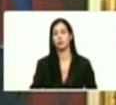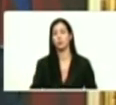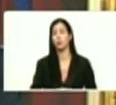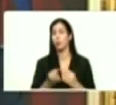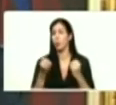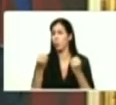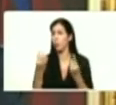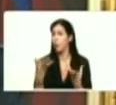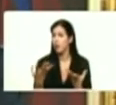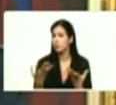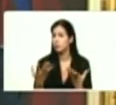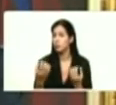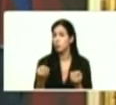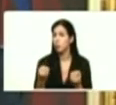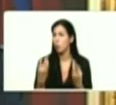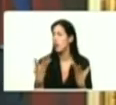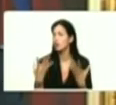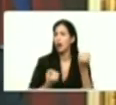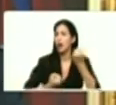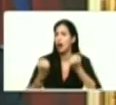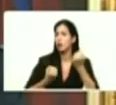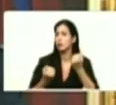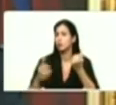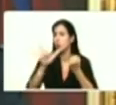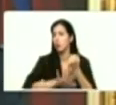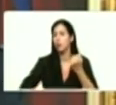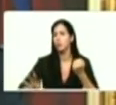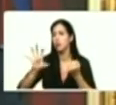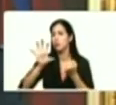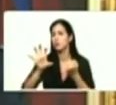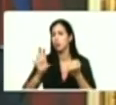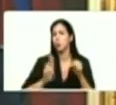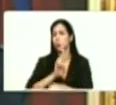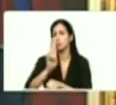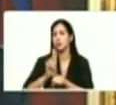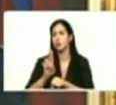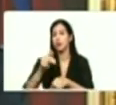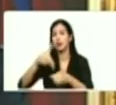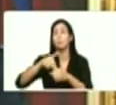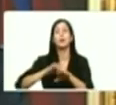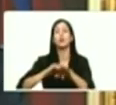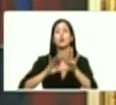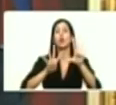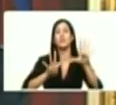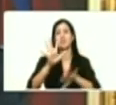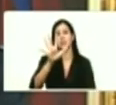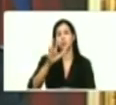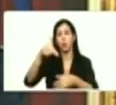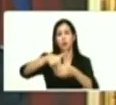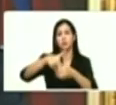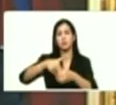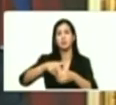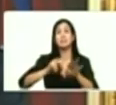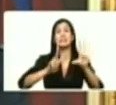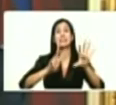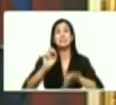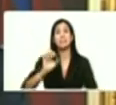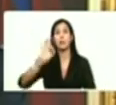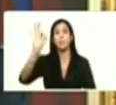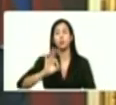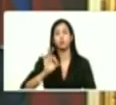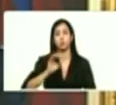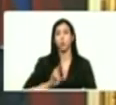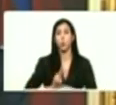automotor el número de vehículos carros vehículos en general que utilizan la gasolina 95 hoy el 70%